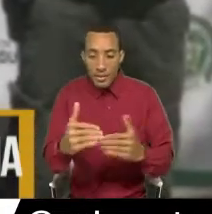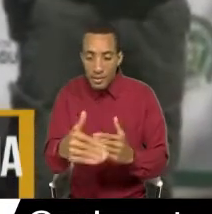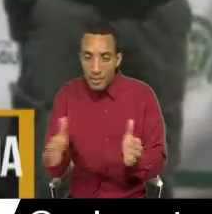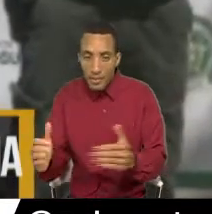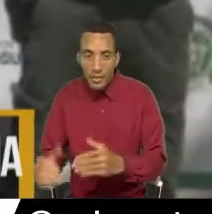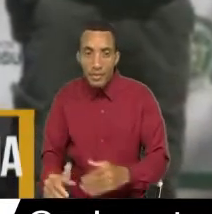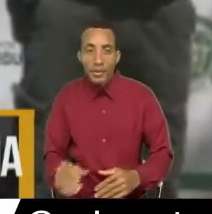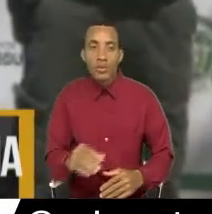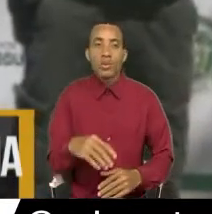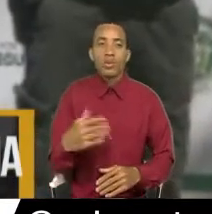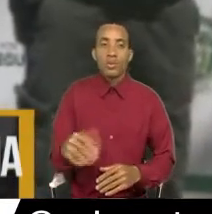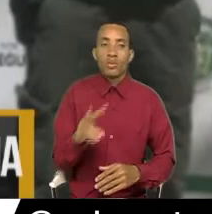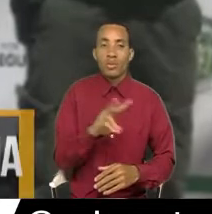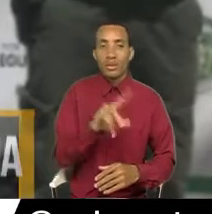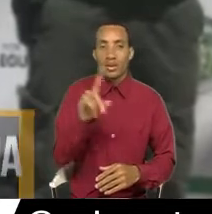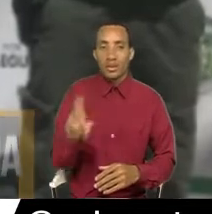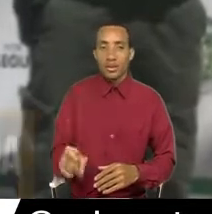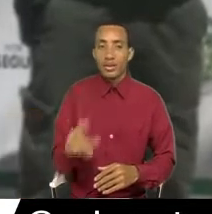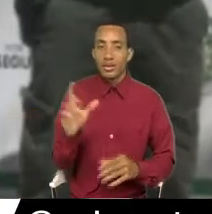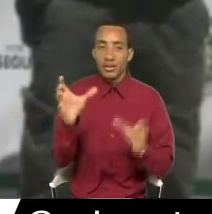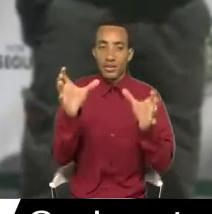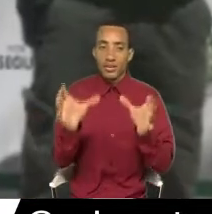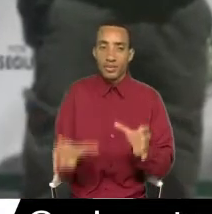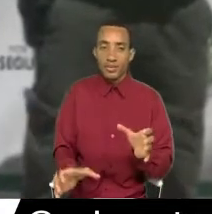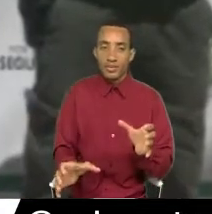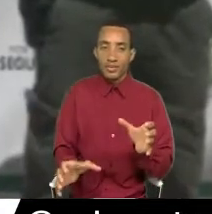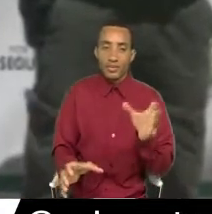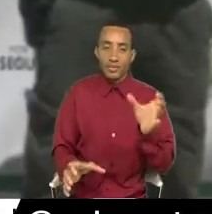en el operativo fueron puestas a disposición de la Fiscalía.